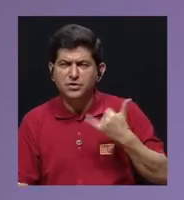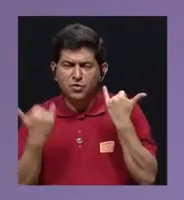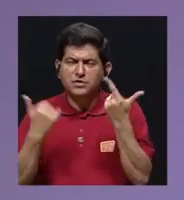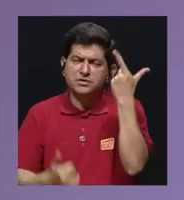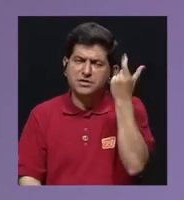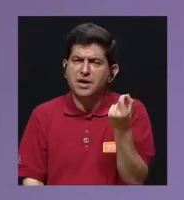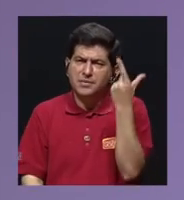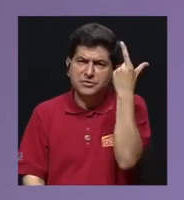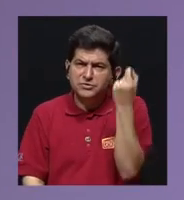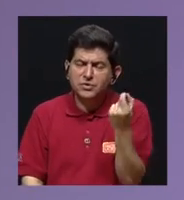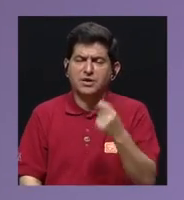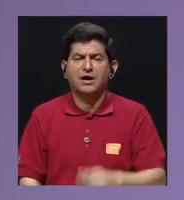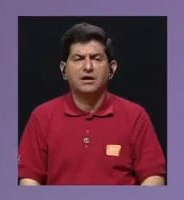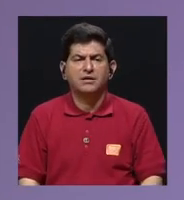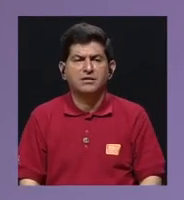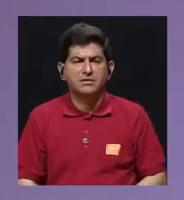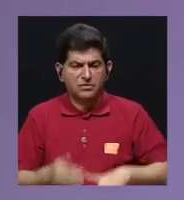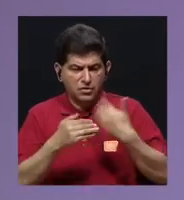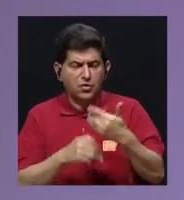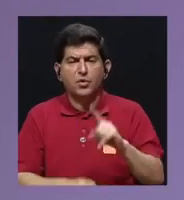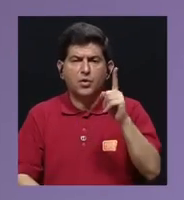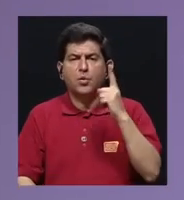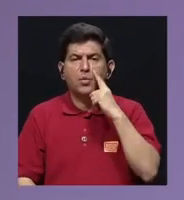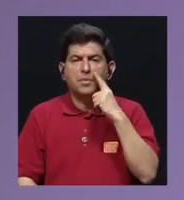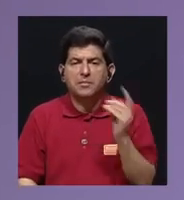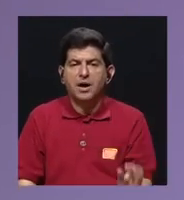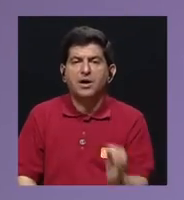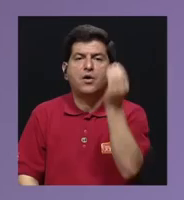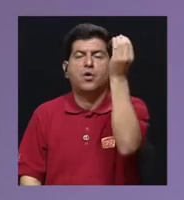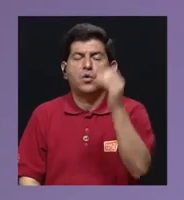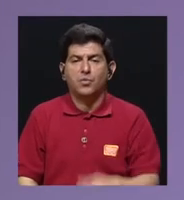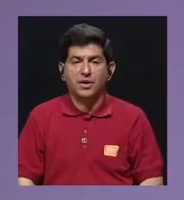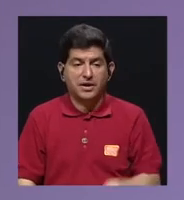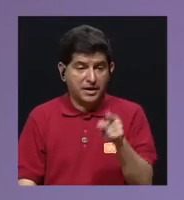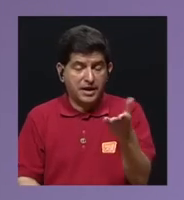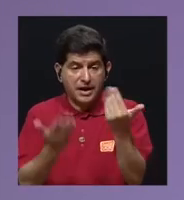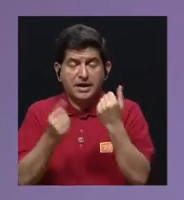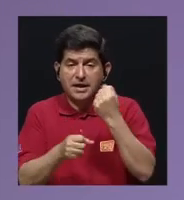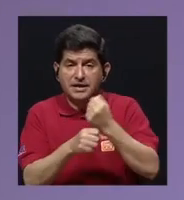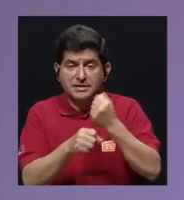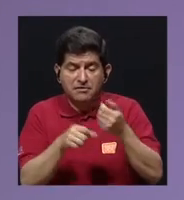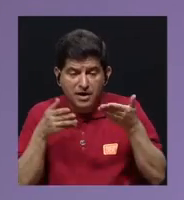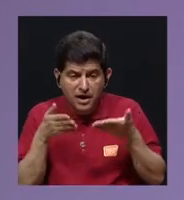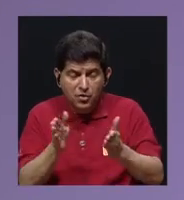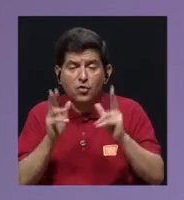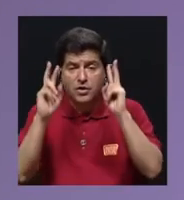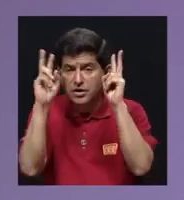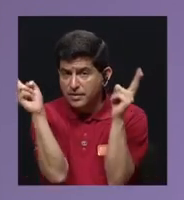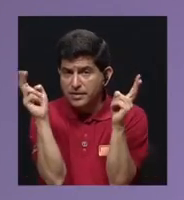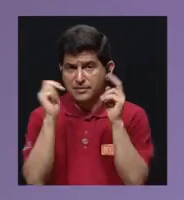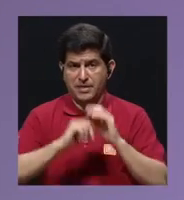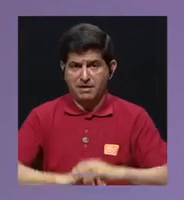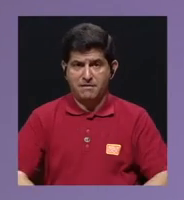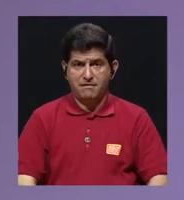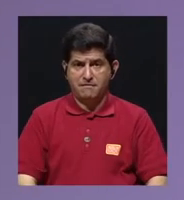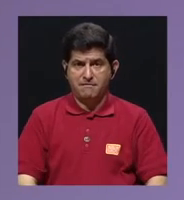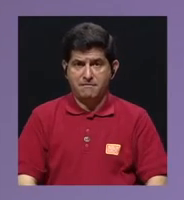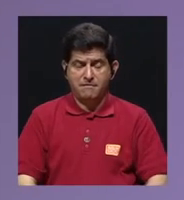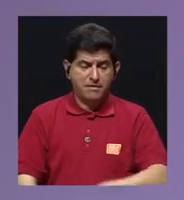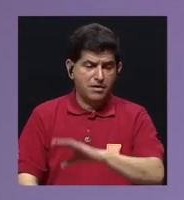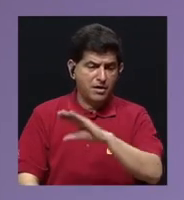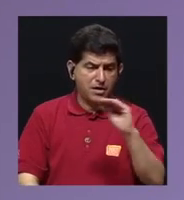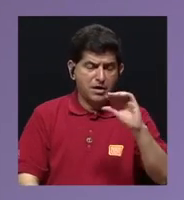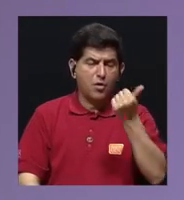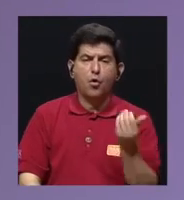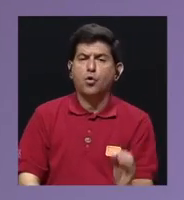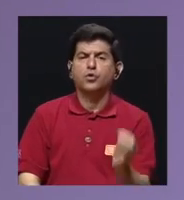ya pensionado, luego un padre joven que quería trabajar con su hijo ese tema, y